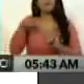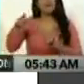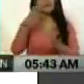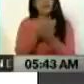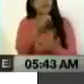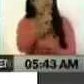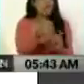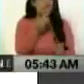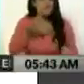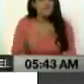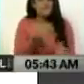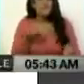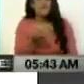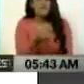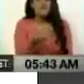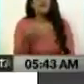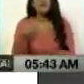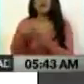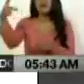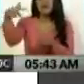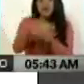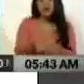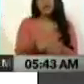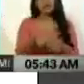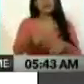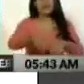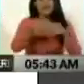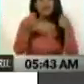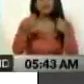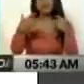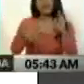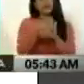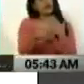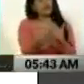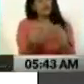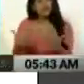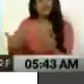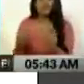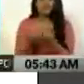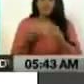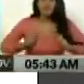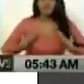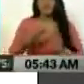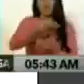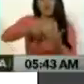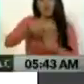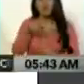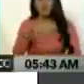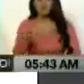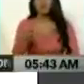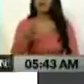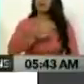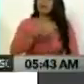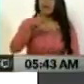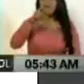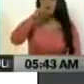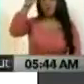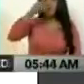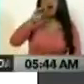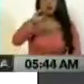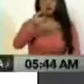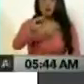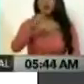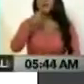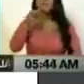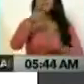el racismo social, por violación de los derechos básicos de la convivencia y coexistencia. Esto lo informó el presidente Nicolás Maduro Moros en su